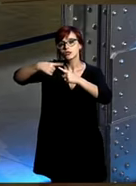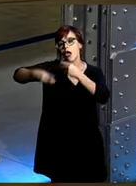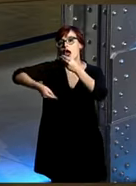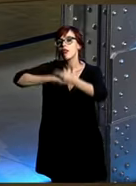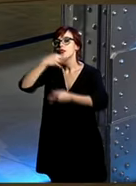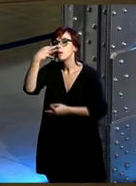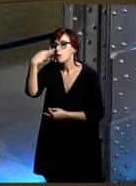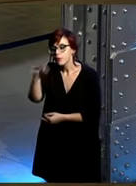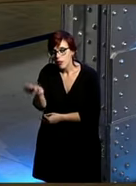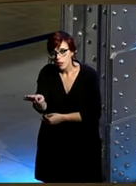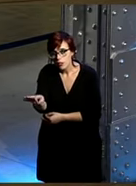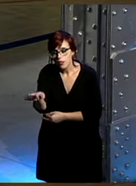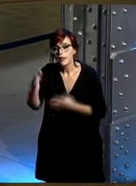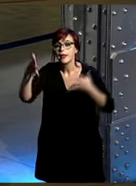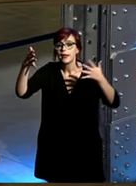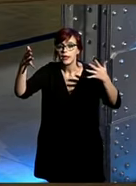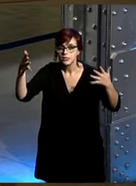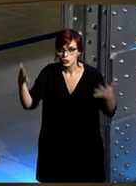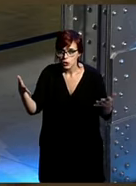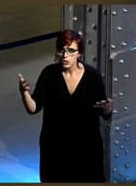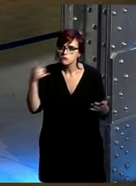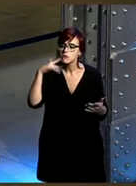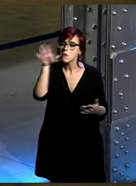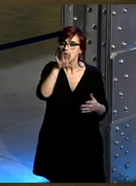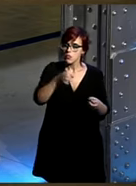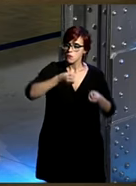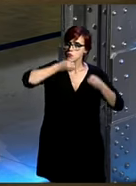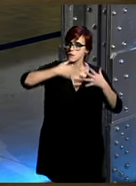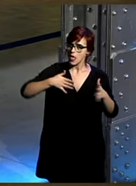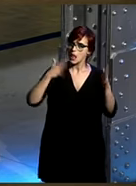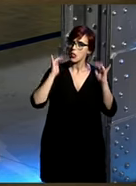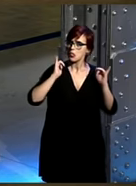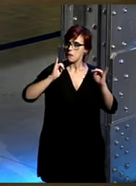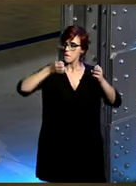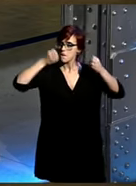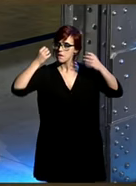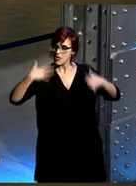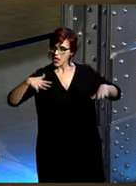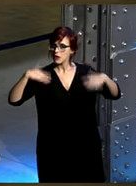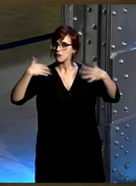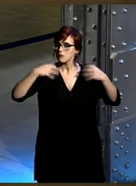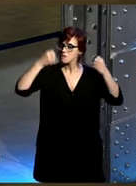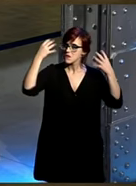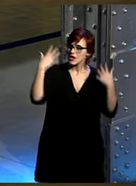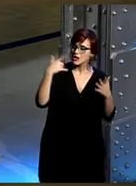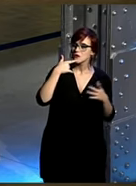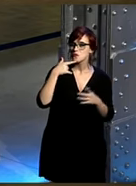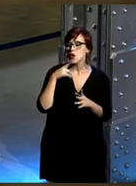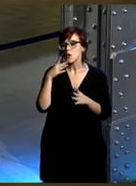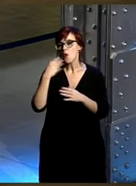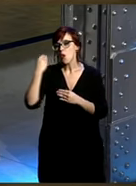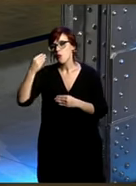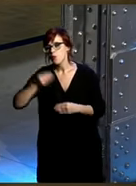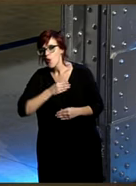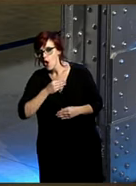Entonces, el planteamiento me parece muy ameno, muy divertido. Esa historia de buenos y malos funciona en